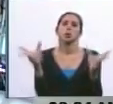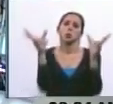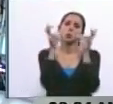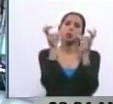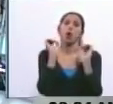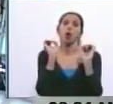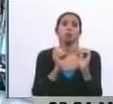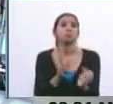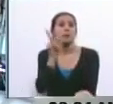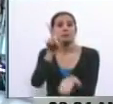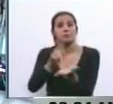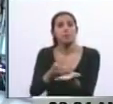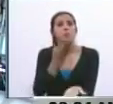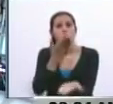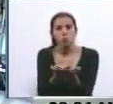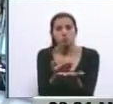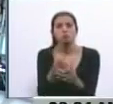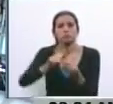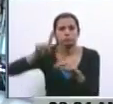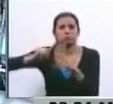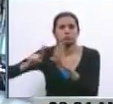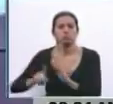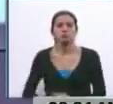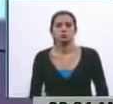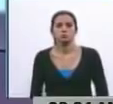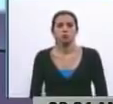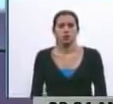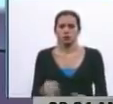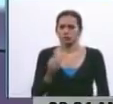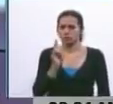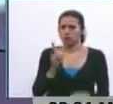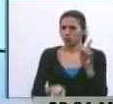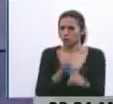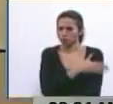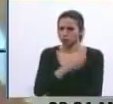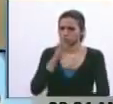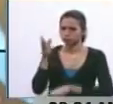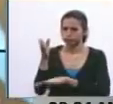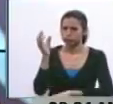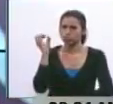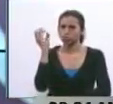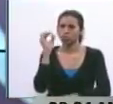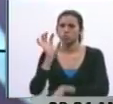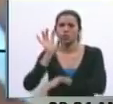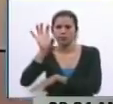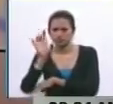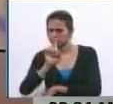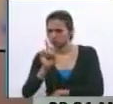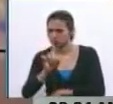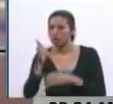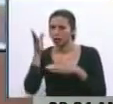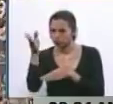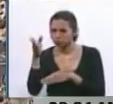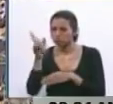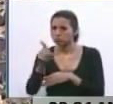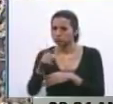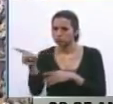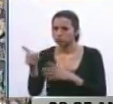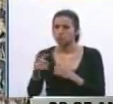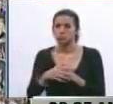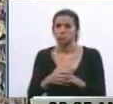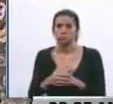a organizar. ¿Han habido propuestas de sectores o individuos de oposición que quizás hayan participado en el Congreso de la Patria? En las sitios donde he